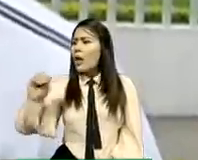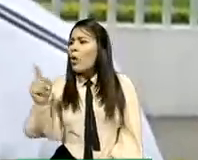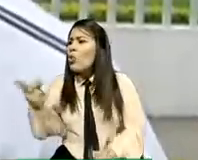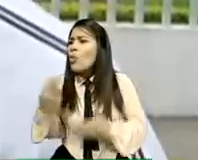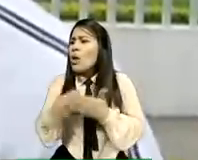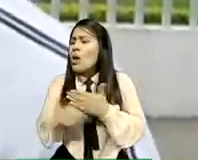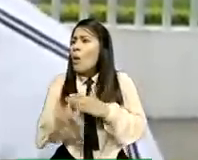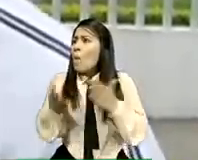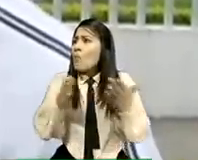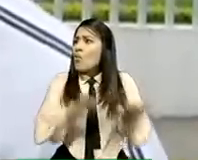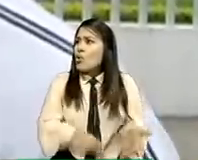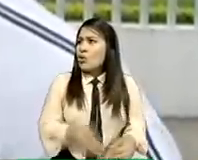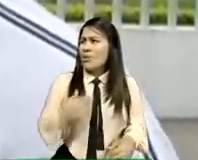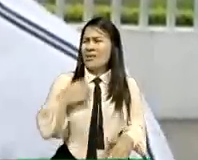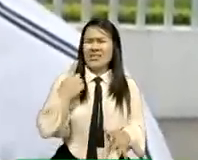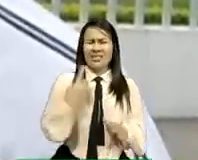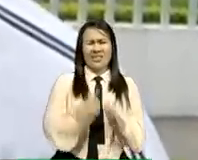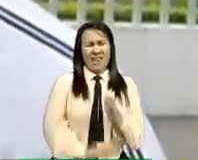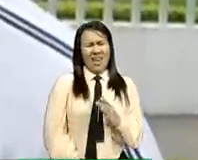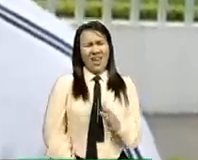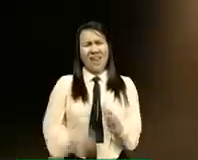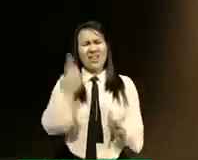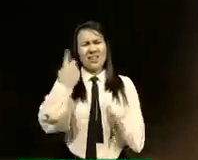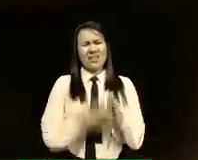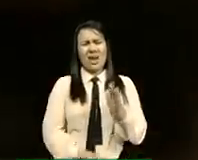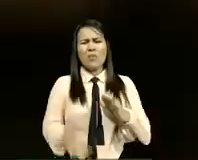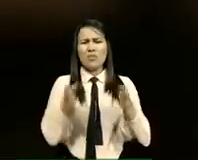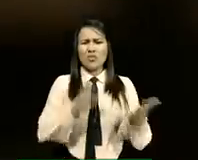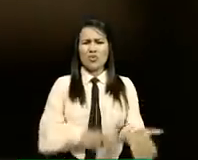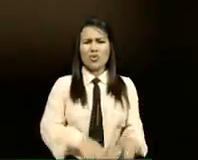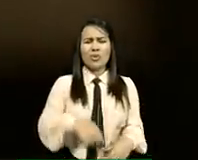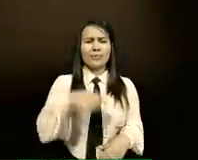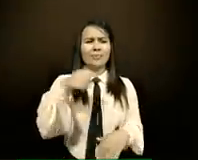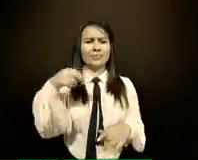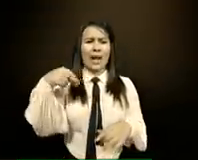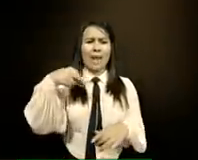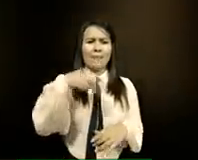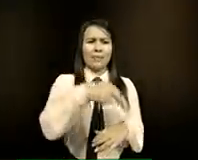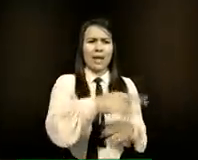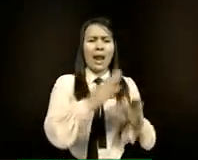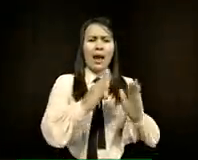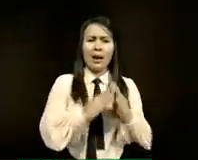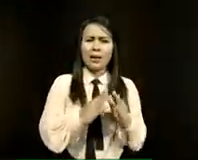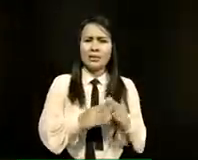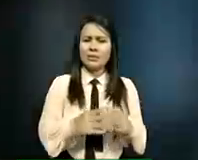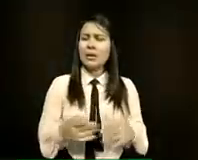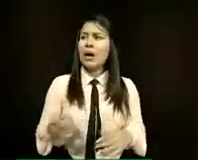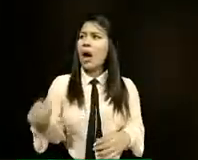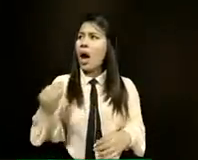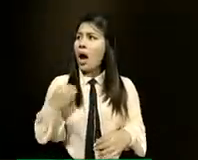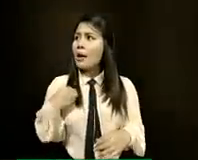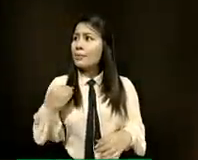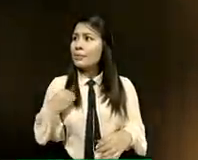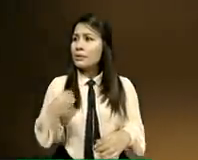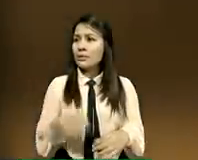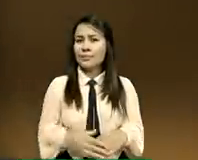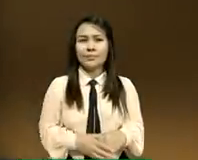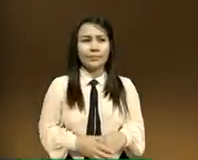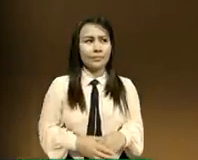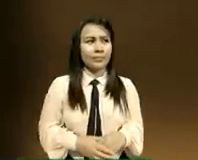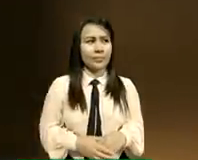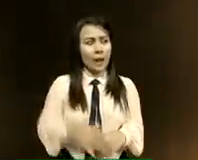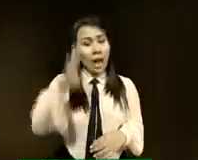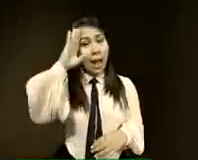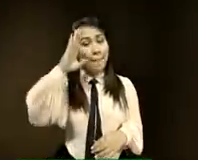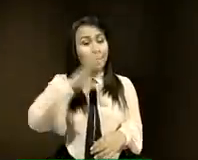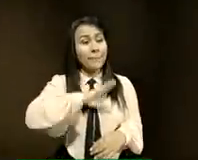sabe si estaba herido o muerto. Cuando yo llegué en el sitio, ya estaba muerto, pero estaba boca abajo, estaba ya La policía estaba